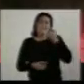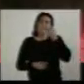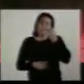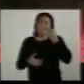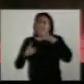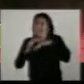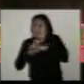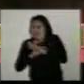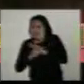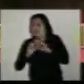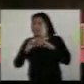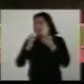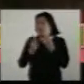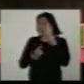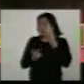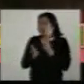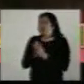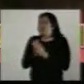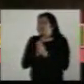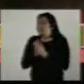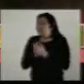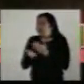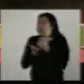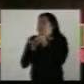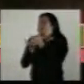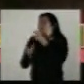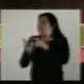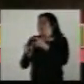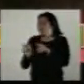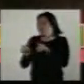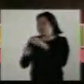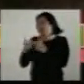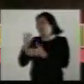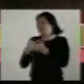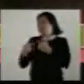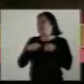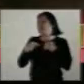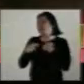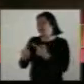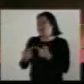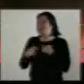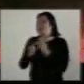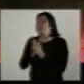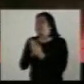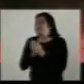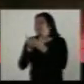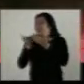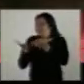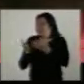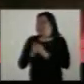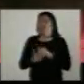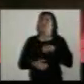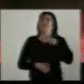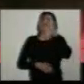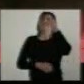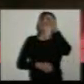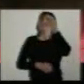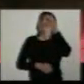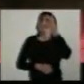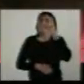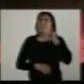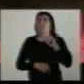yo entro solamente por el deseo de querer ayudar a las personas con discapacidad como yo. Ese fue mi anhelo y deseo. Y yo entendí